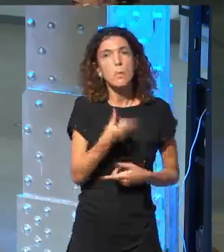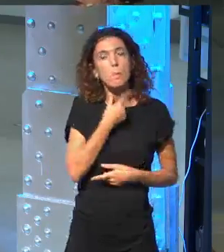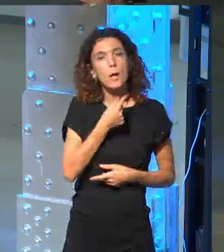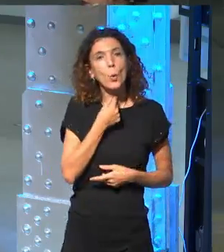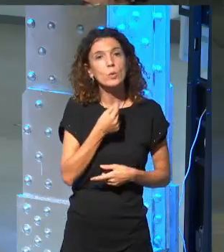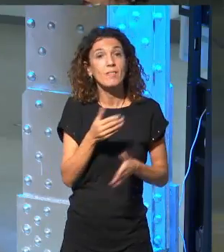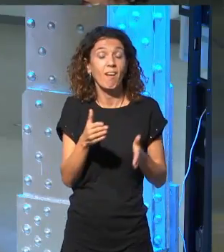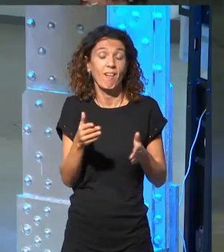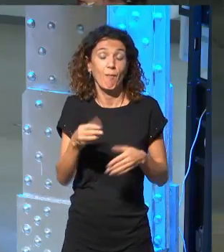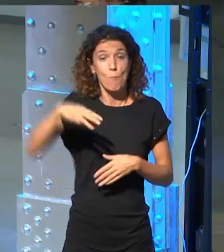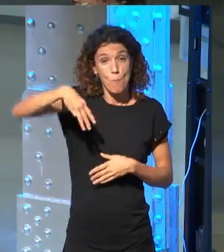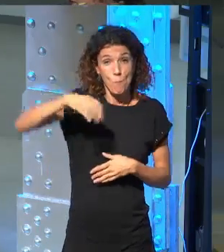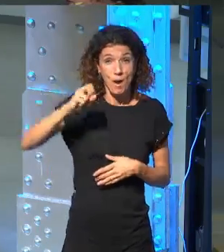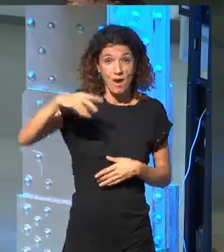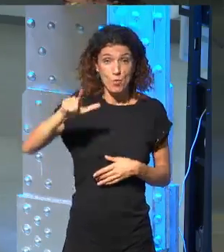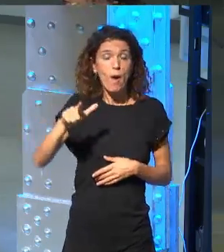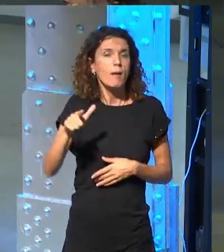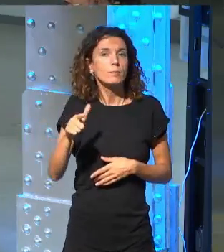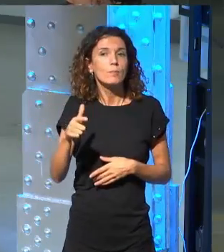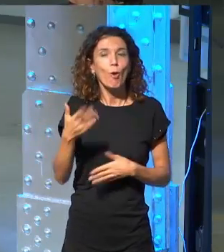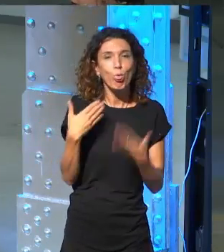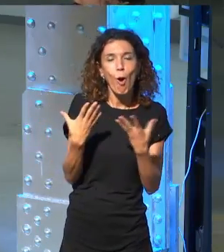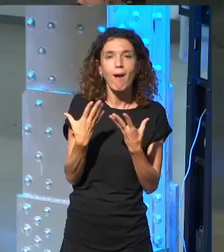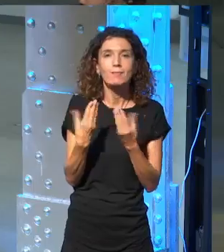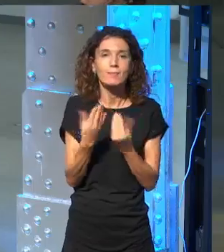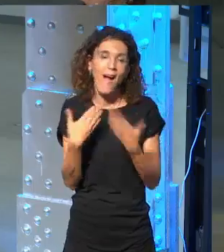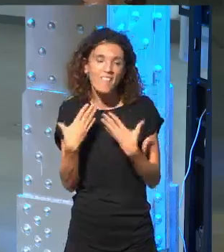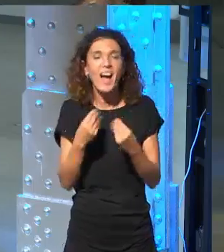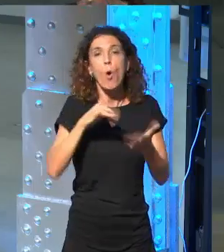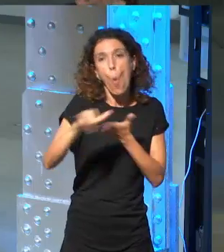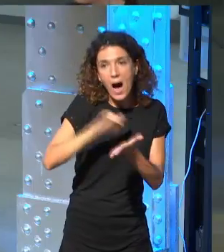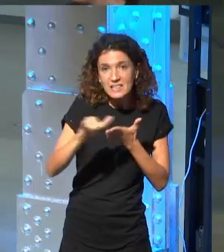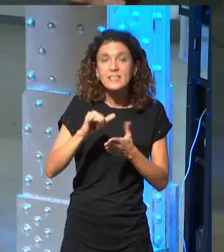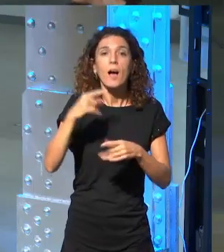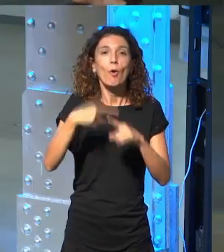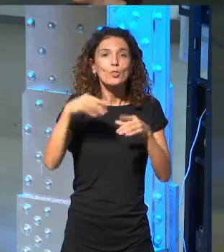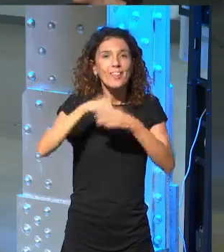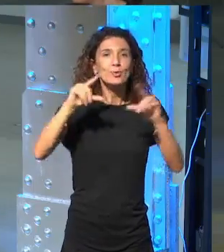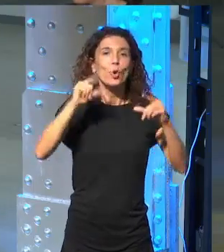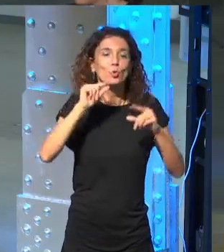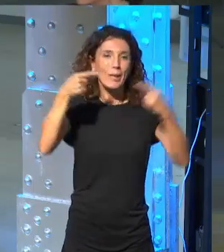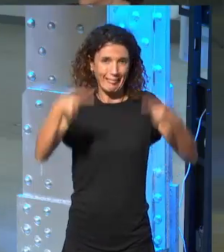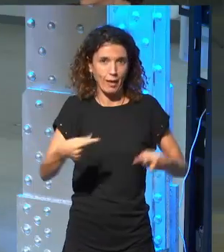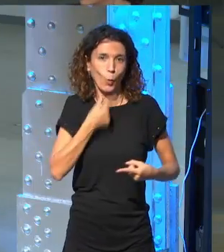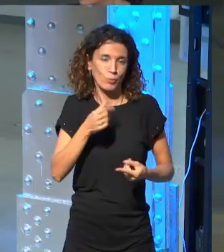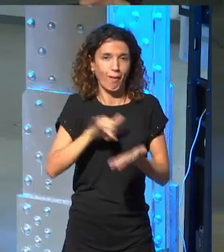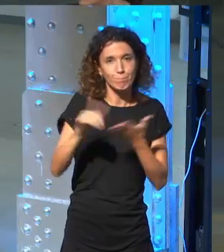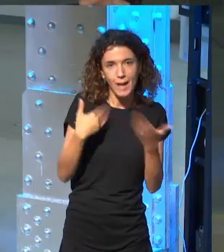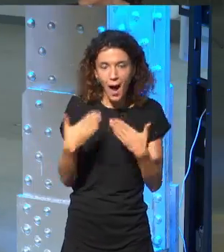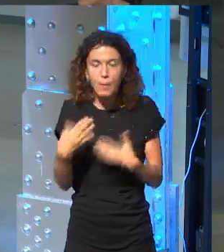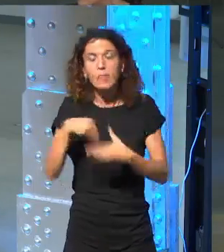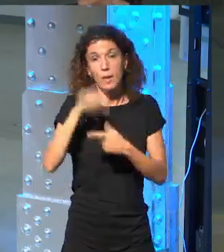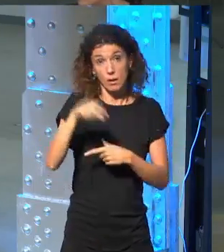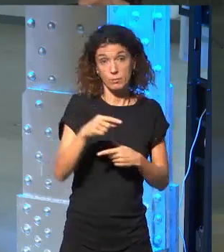comentar con Manuel muchas cosas de las que hacemos en Twitter, nos mandamos mensajes por WhatsApp. Este verano había hecho bastantes cosas, la verdad es que muy interesantes. Hizo